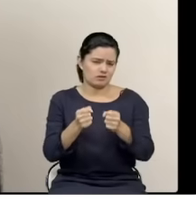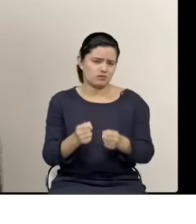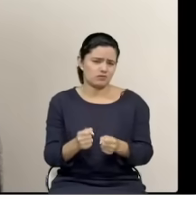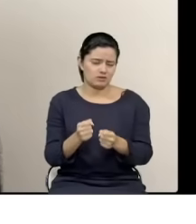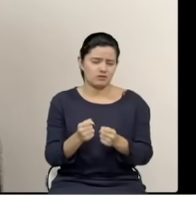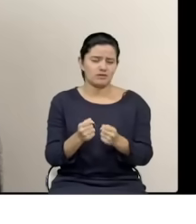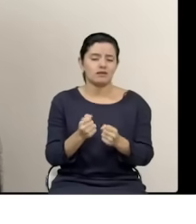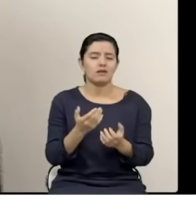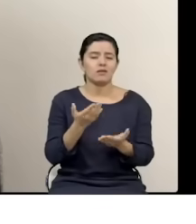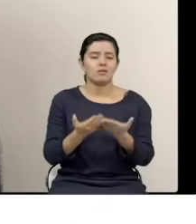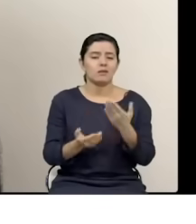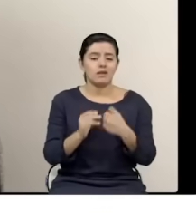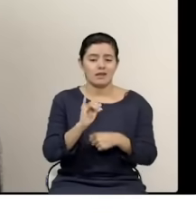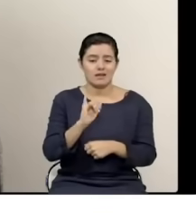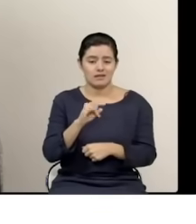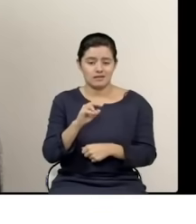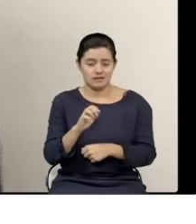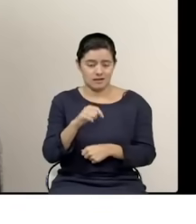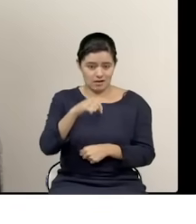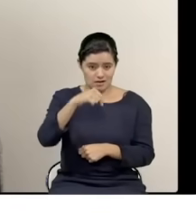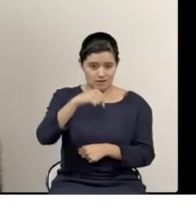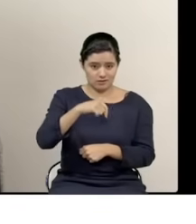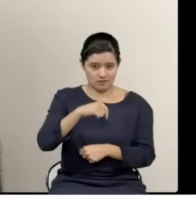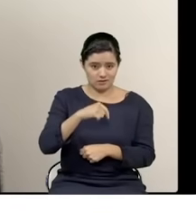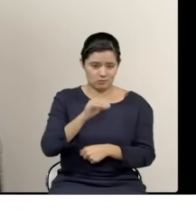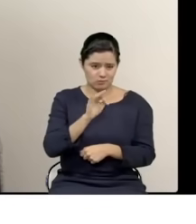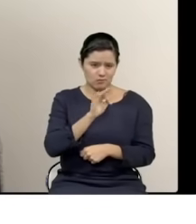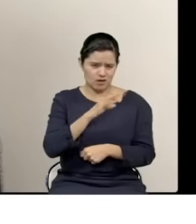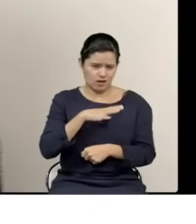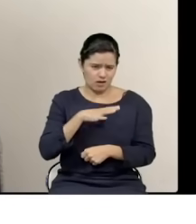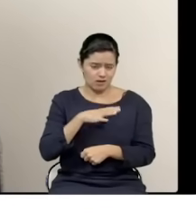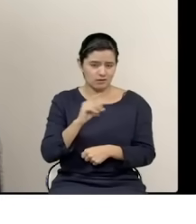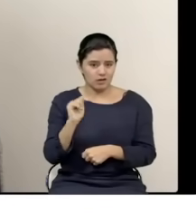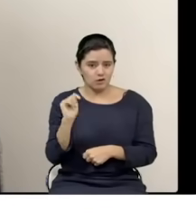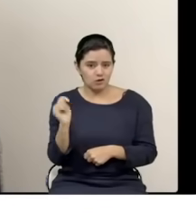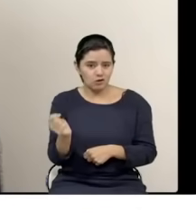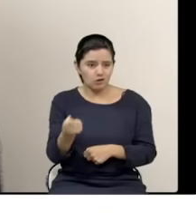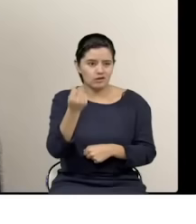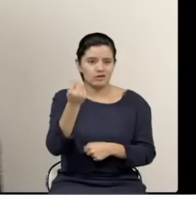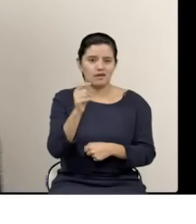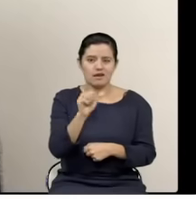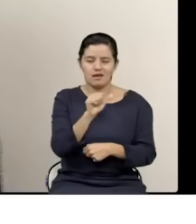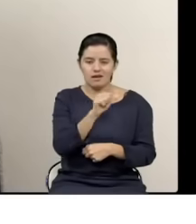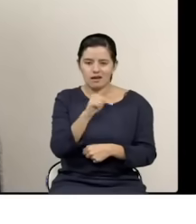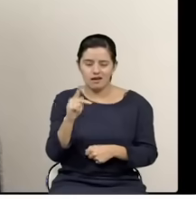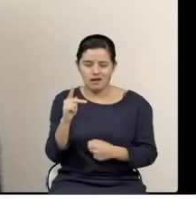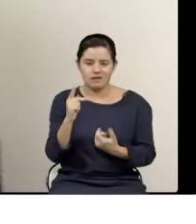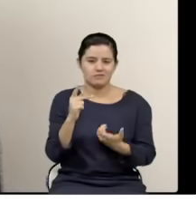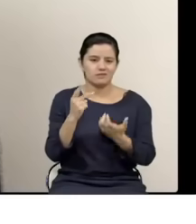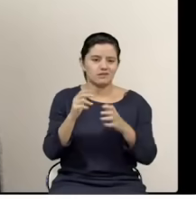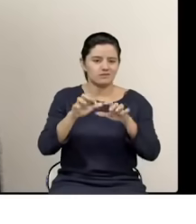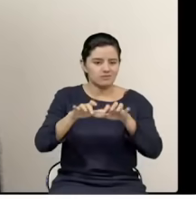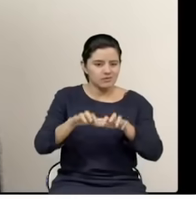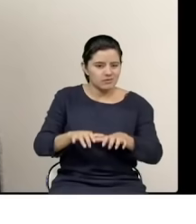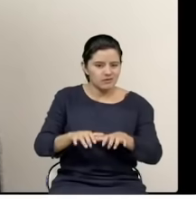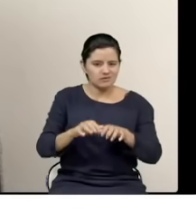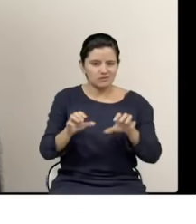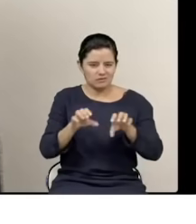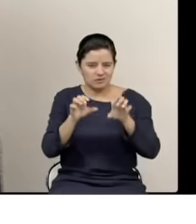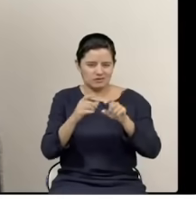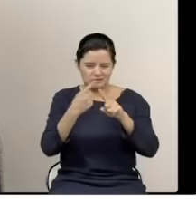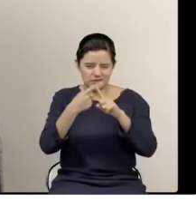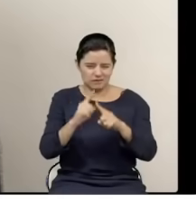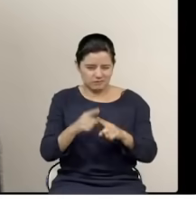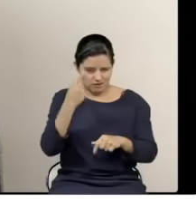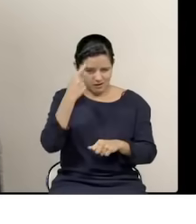tiene las herramientas digitales informáticas ni el expertiz para hacerse cargo de este ejercicio